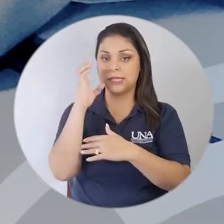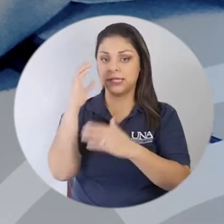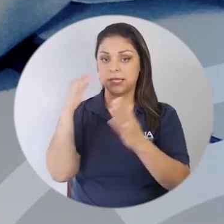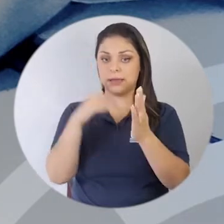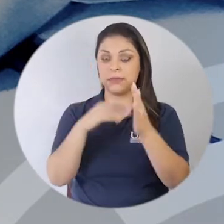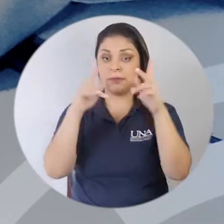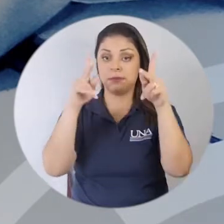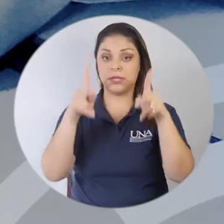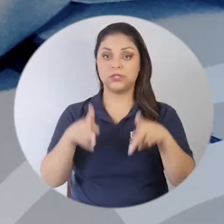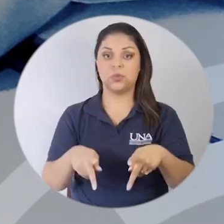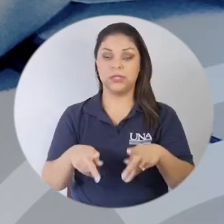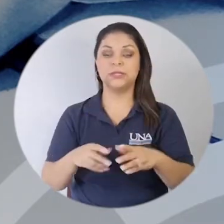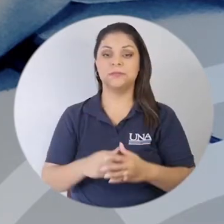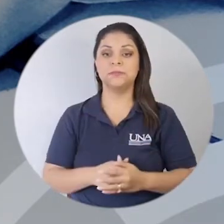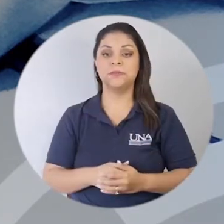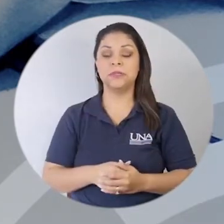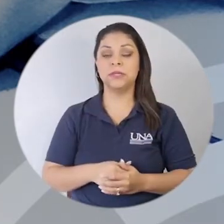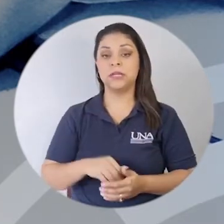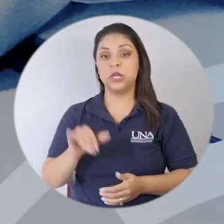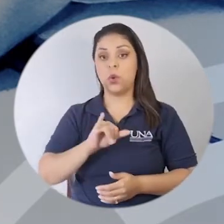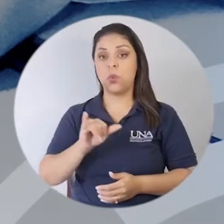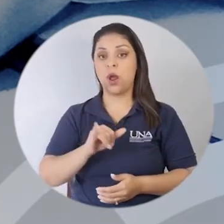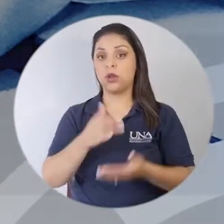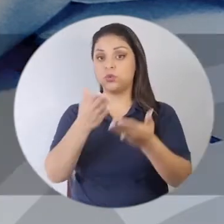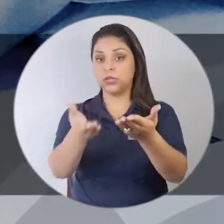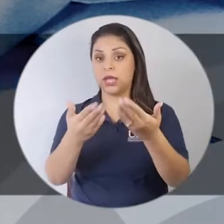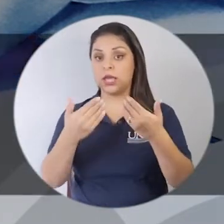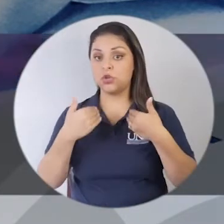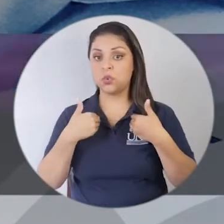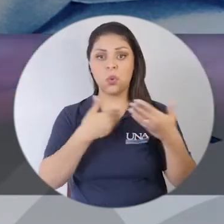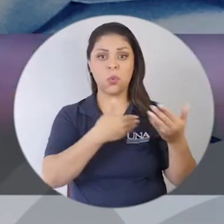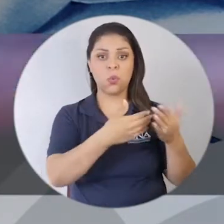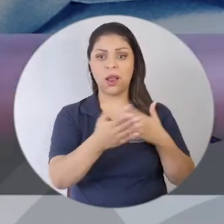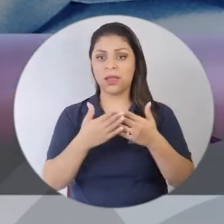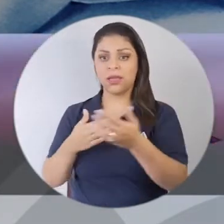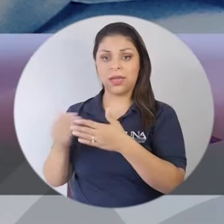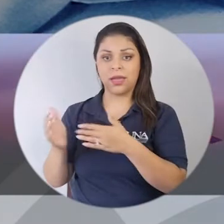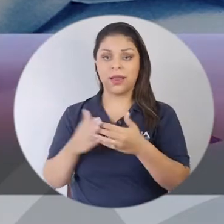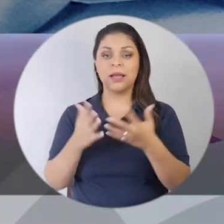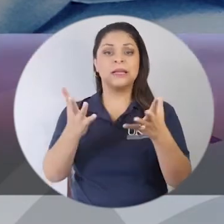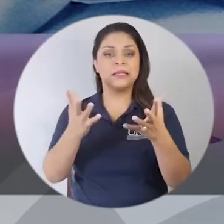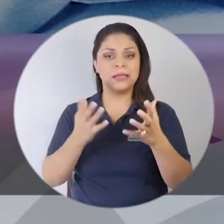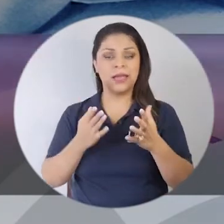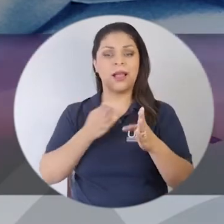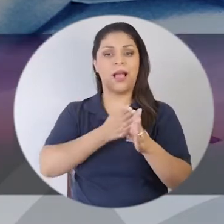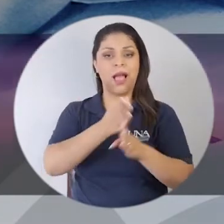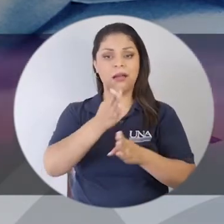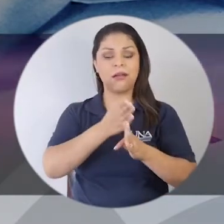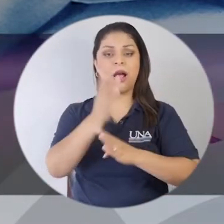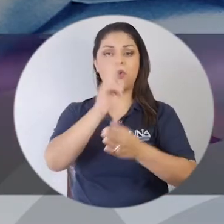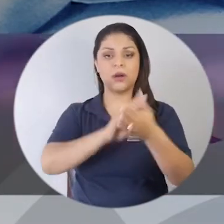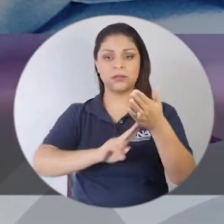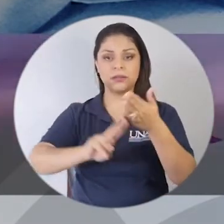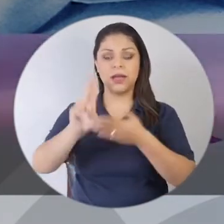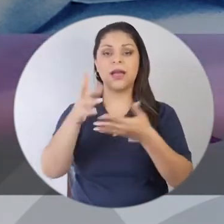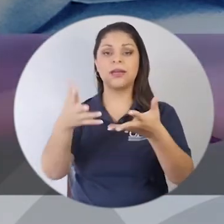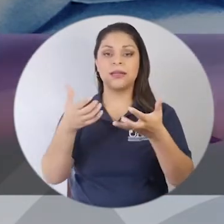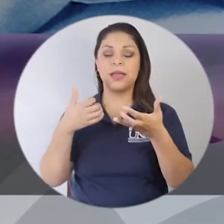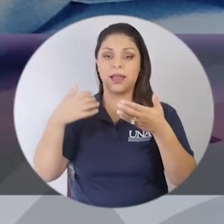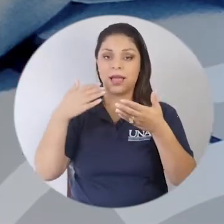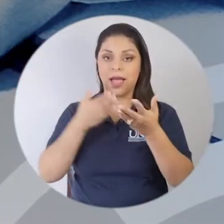600.000 personas. Como usted, como yo y como cualquiera, pues quieren cursar una carrera universitaria, quieren tener acceso